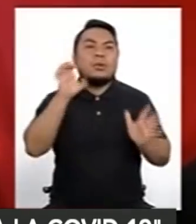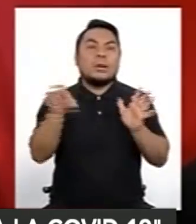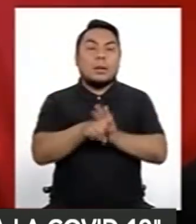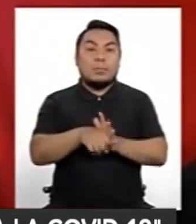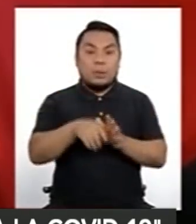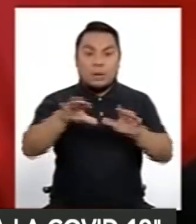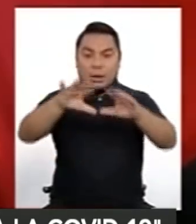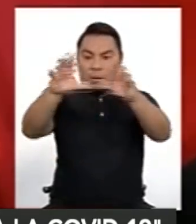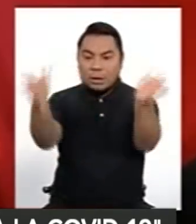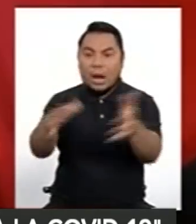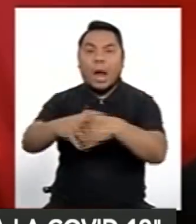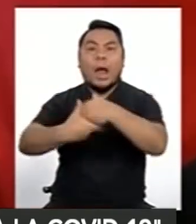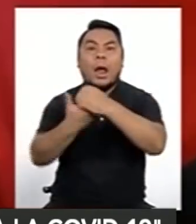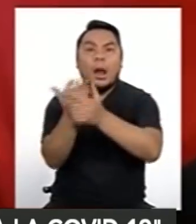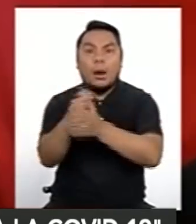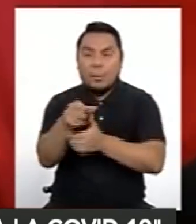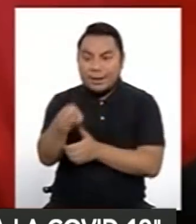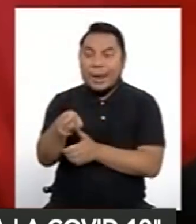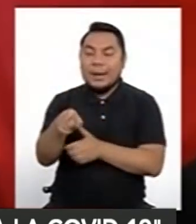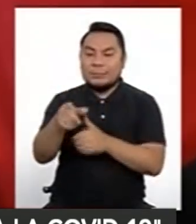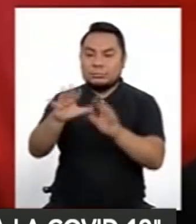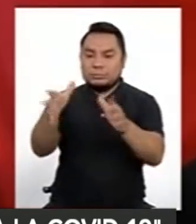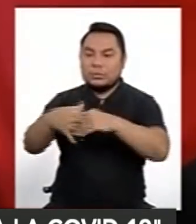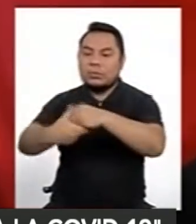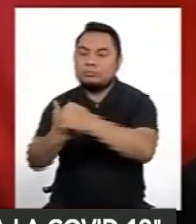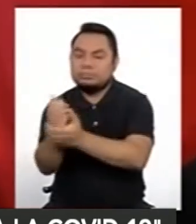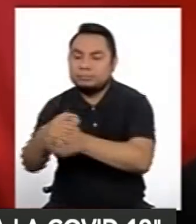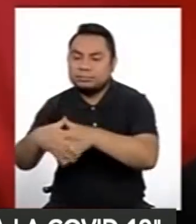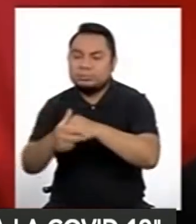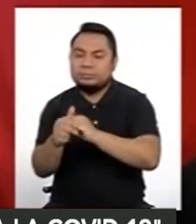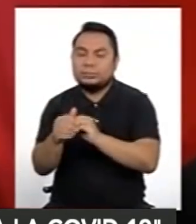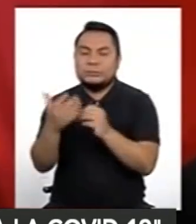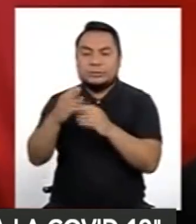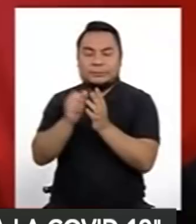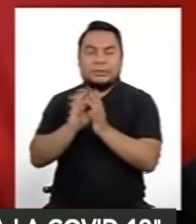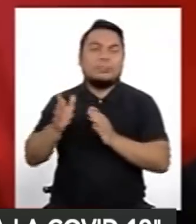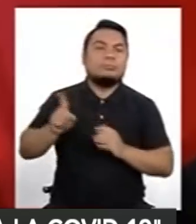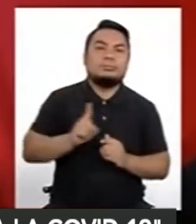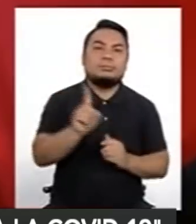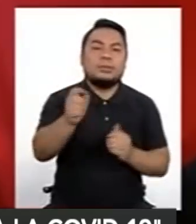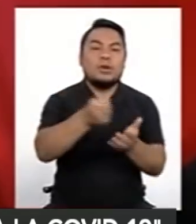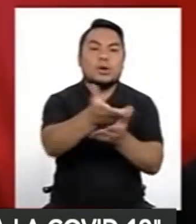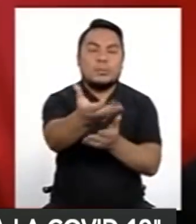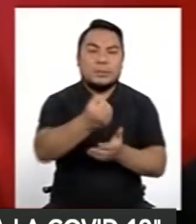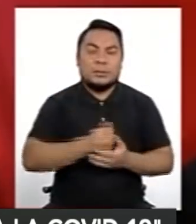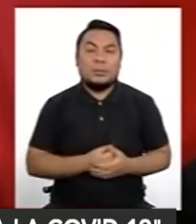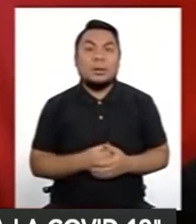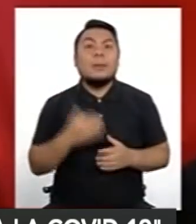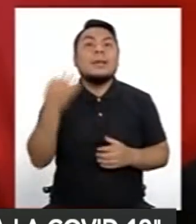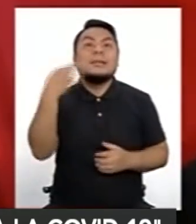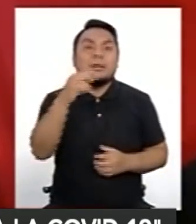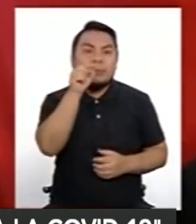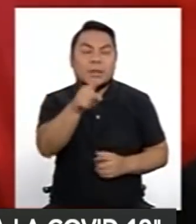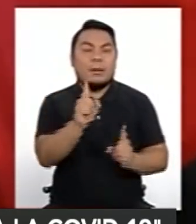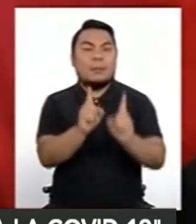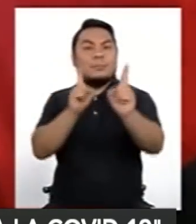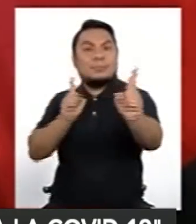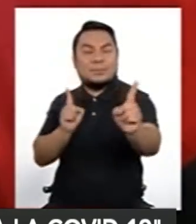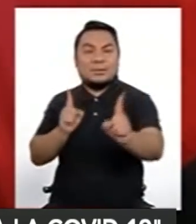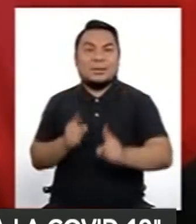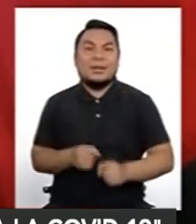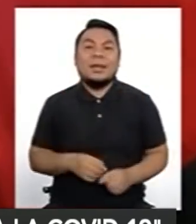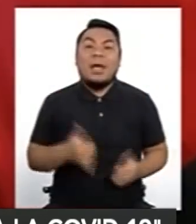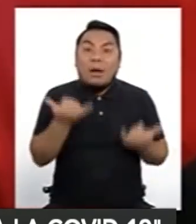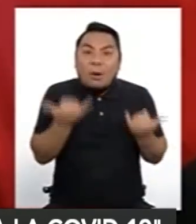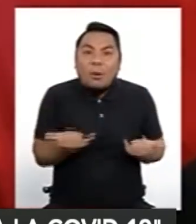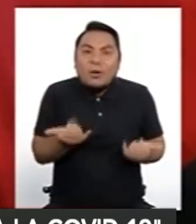agua, jabón, lavarme las manos. Como yo voy a interactuar, tengo que mantener la distancia de 1 metro porque hay personas que están con el virus, lo hemos